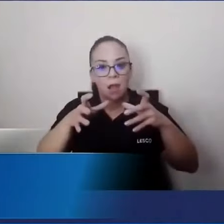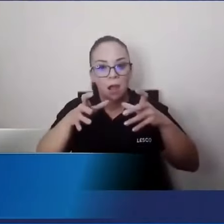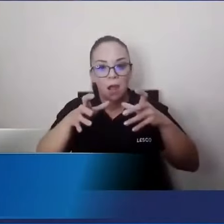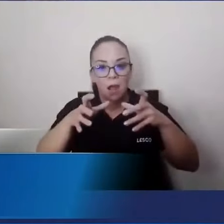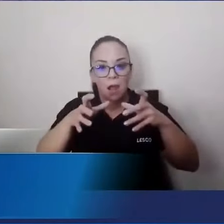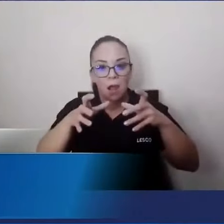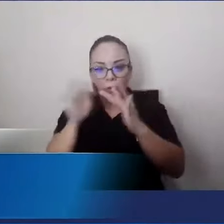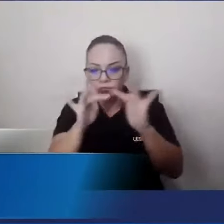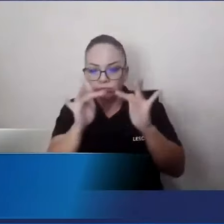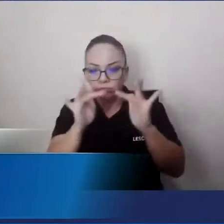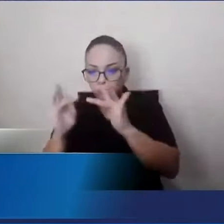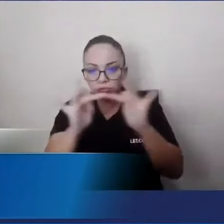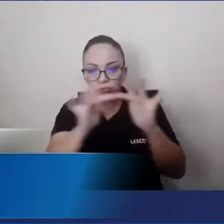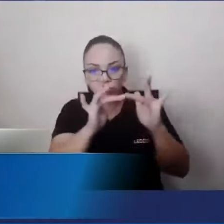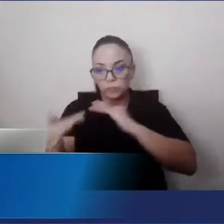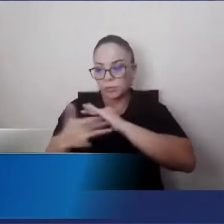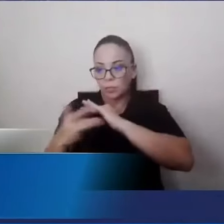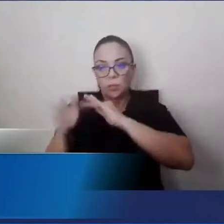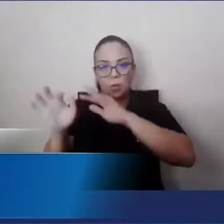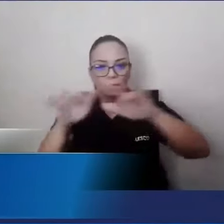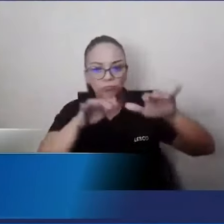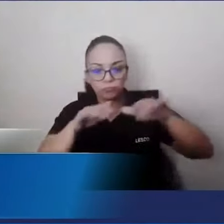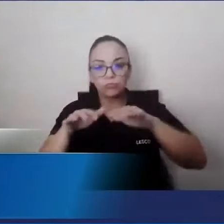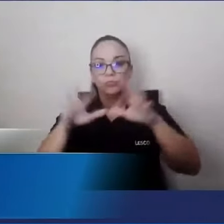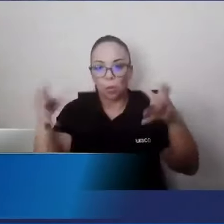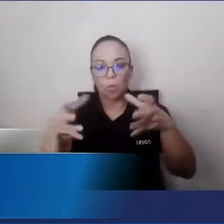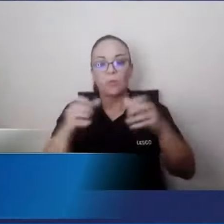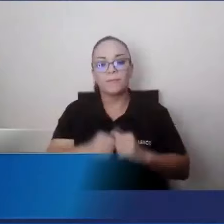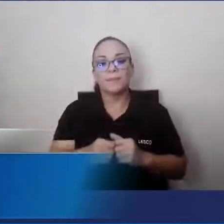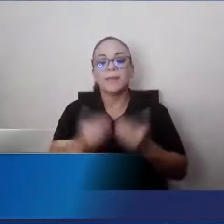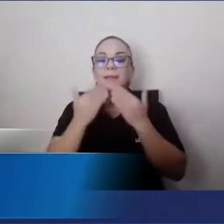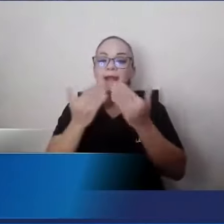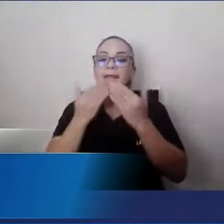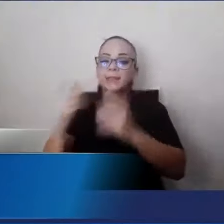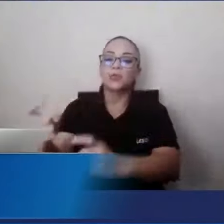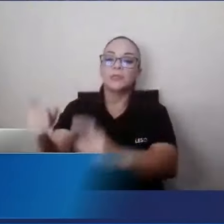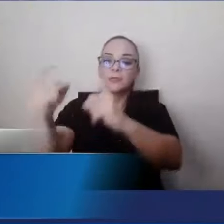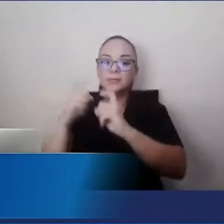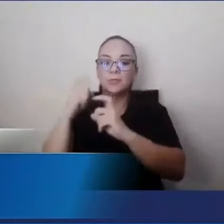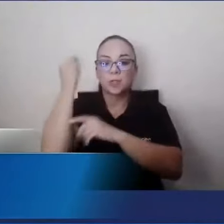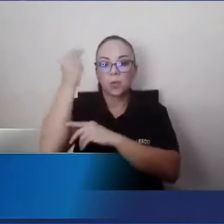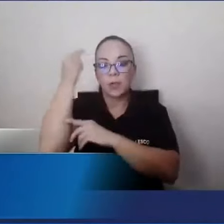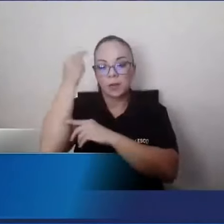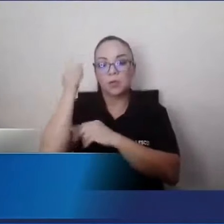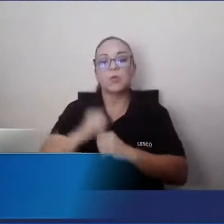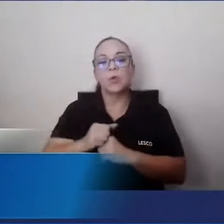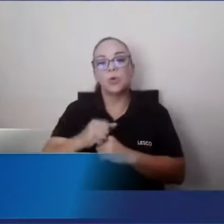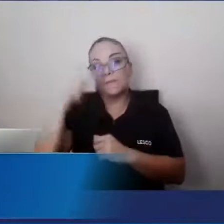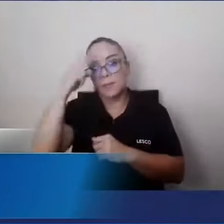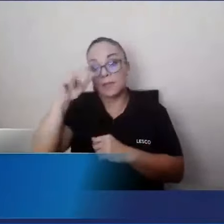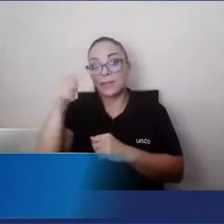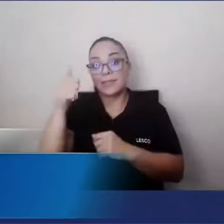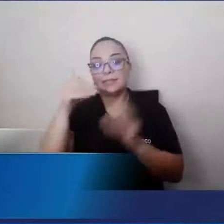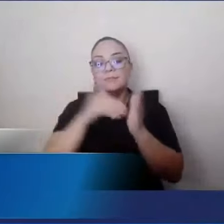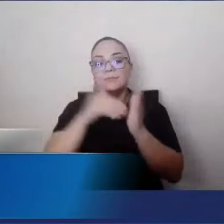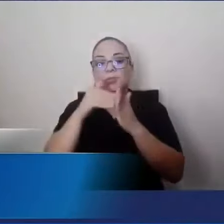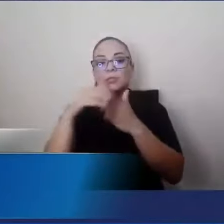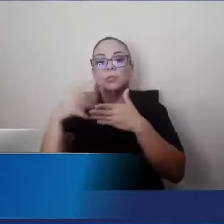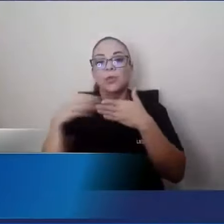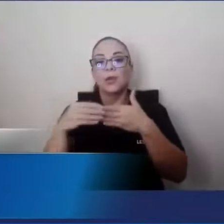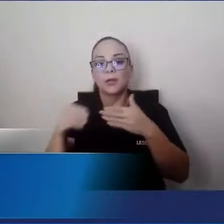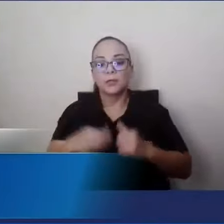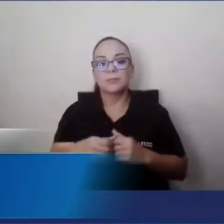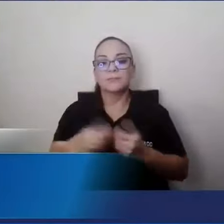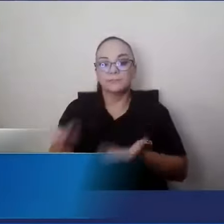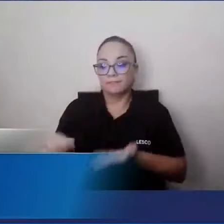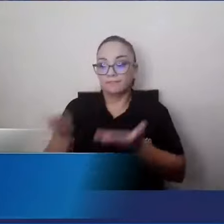entre sí, que gracias a la donación del gobierno americano de $10 millones, nos está dando un centro